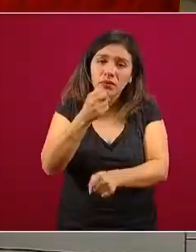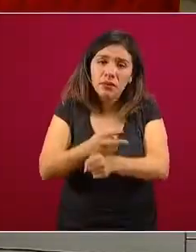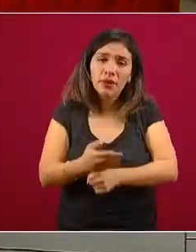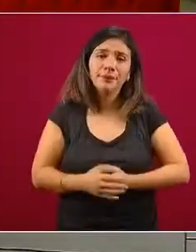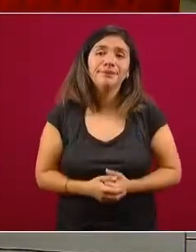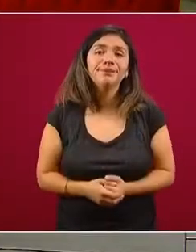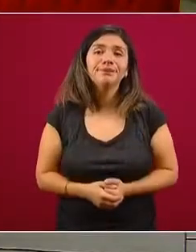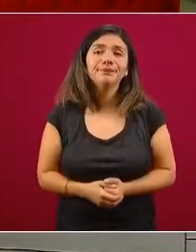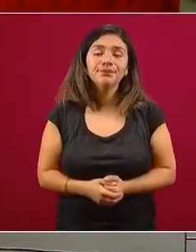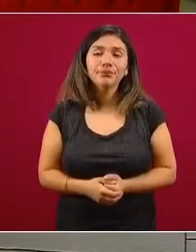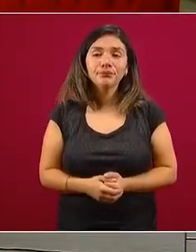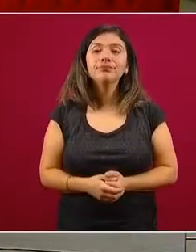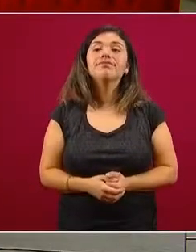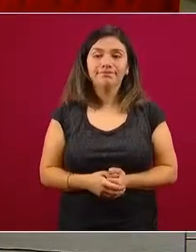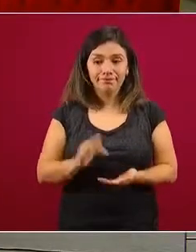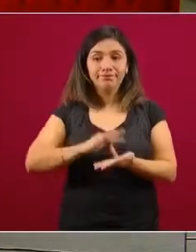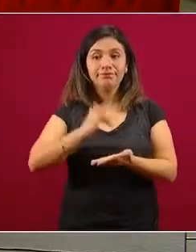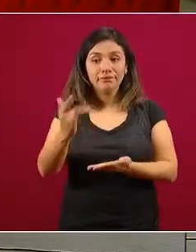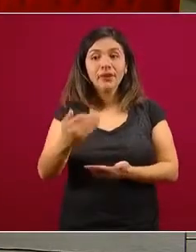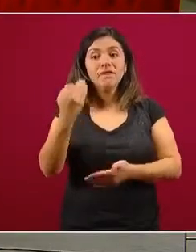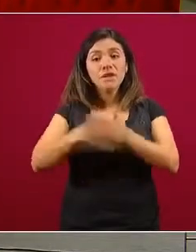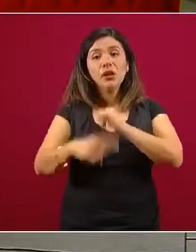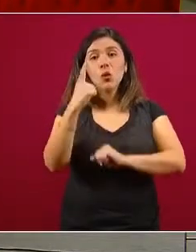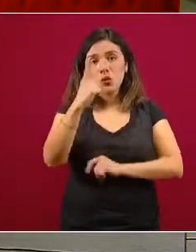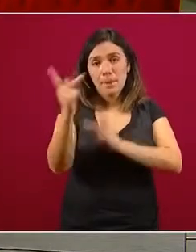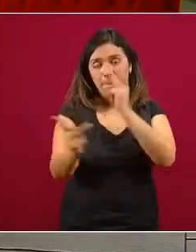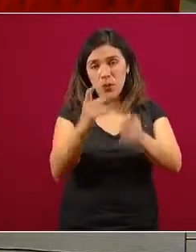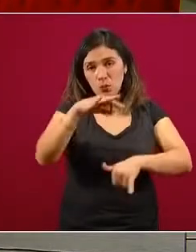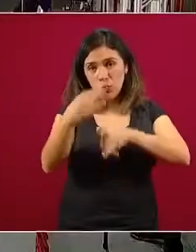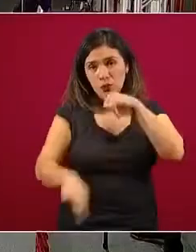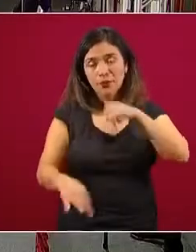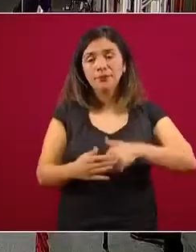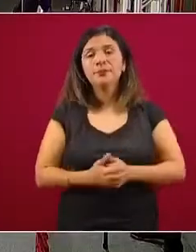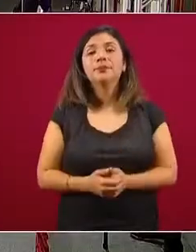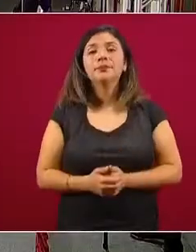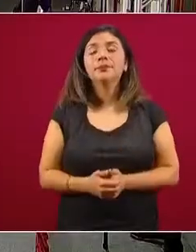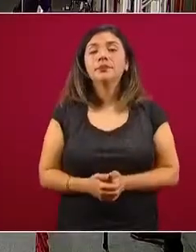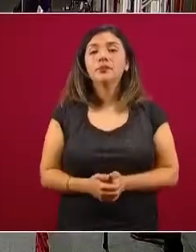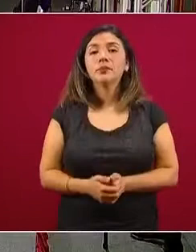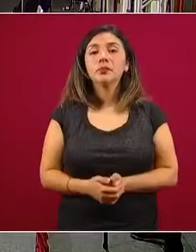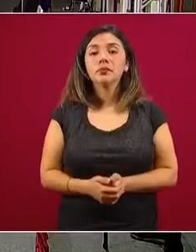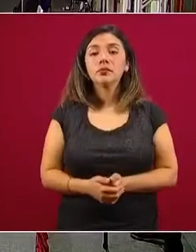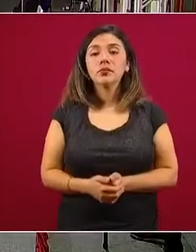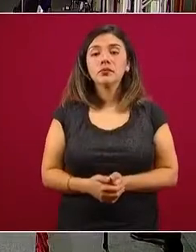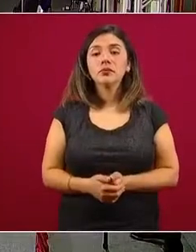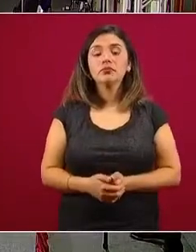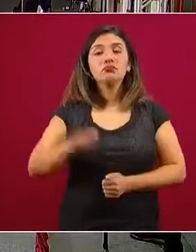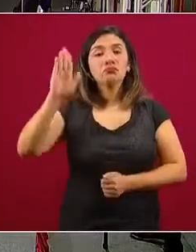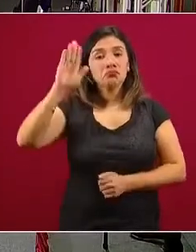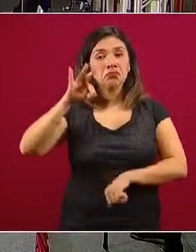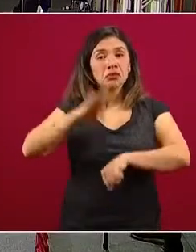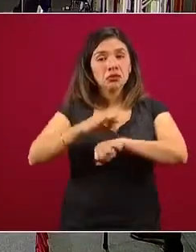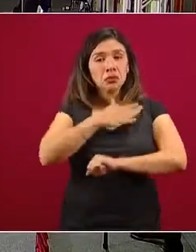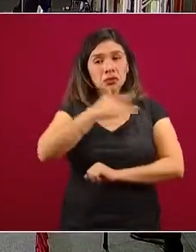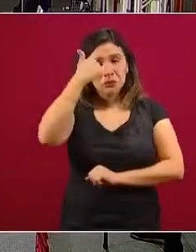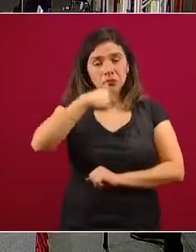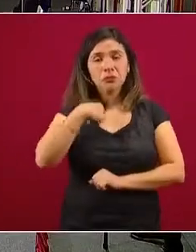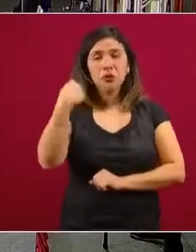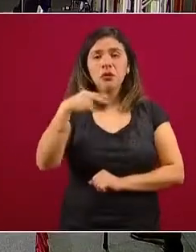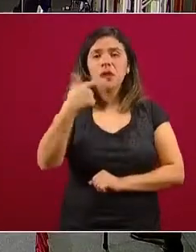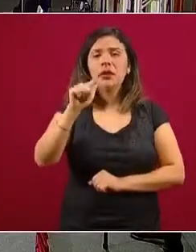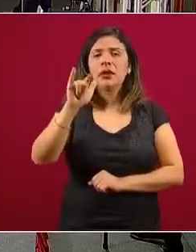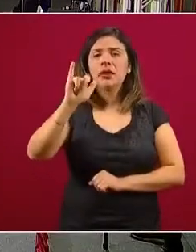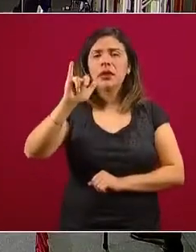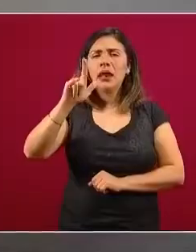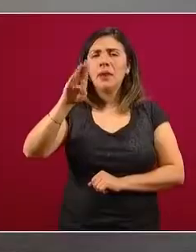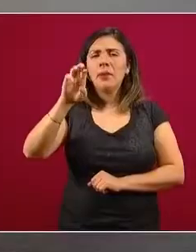necesitando. Muchas gracias. ¿Nos da tiempo de una última pregunta, por favor? Sí, doctor. Buenas noches. Gilberto Molina, de